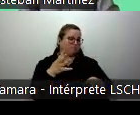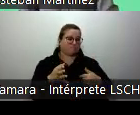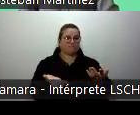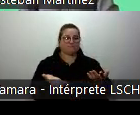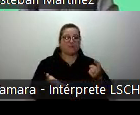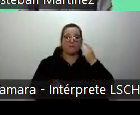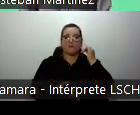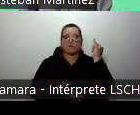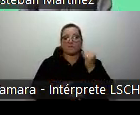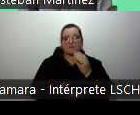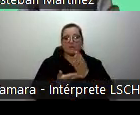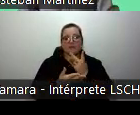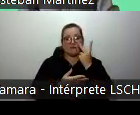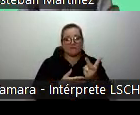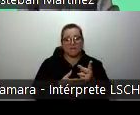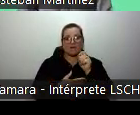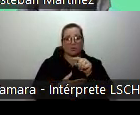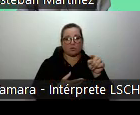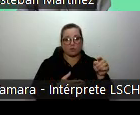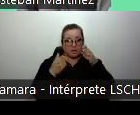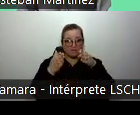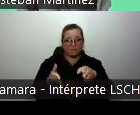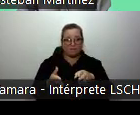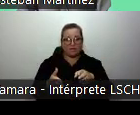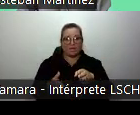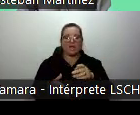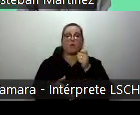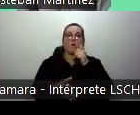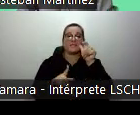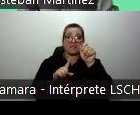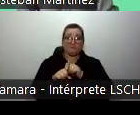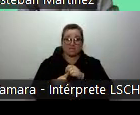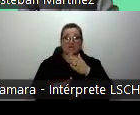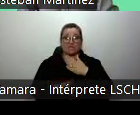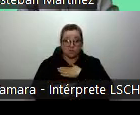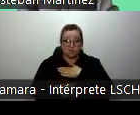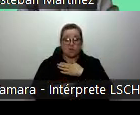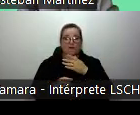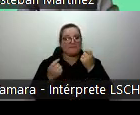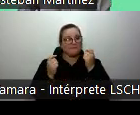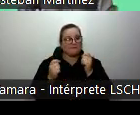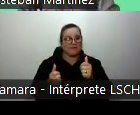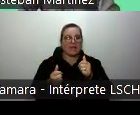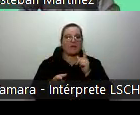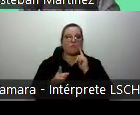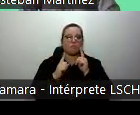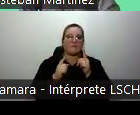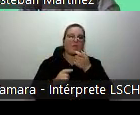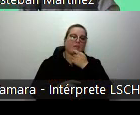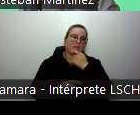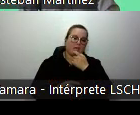siempre tienes que ir viendo que en el fondo a lo que tú estás apuntando es que a los 6 meses tú te vaya bien en esta prueba de inglés y mejores